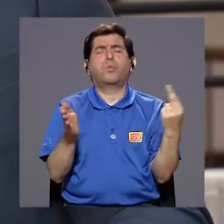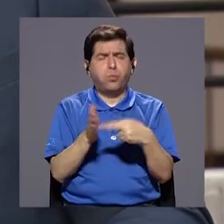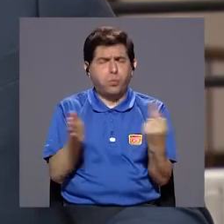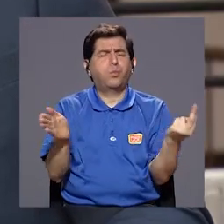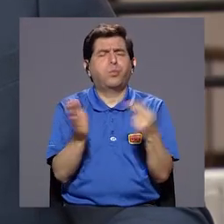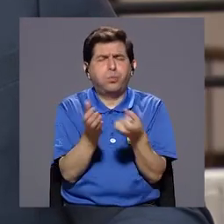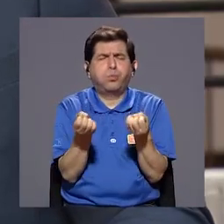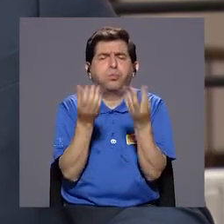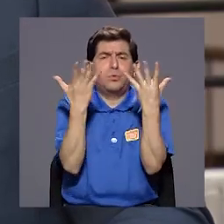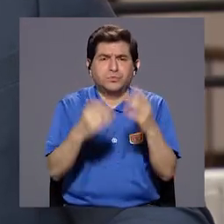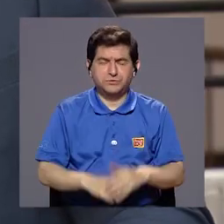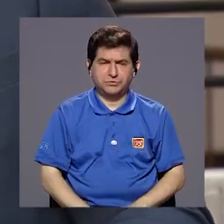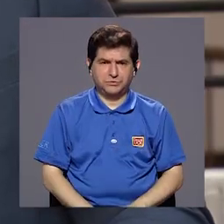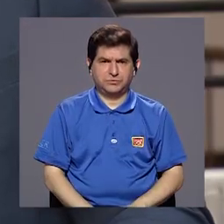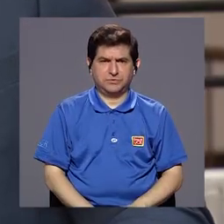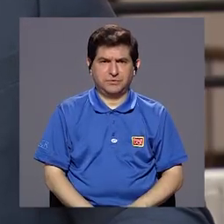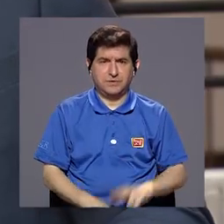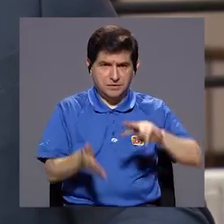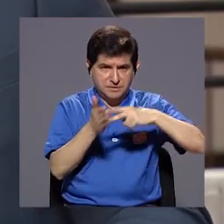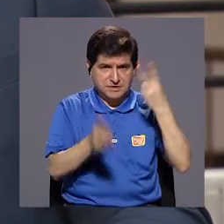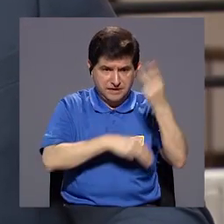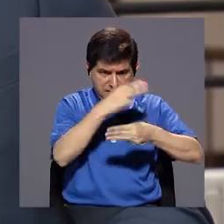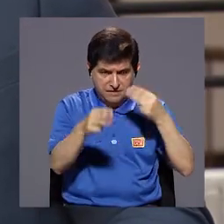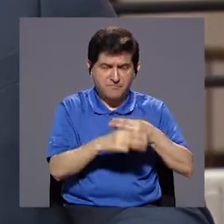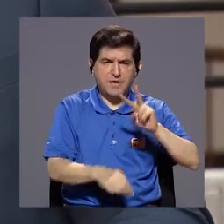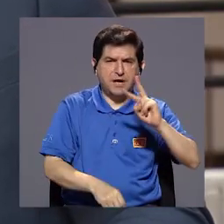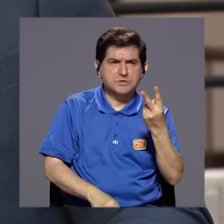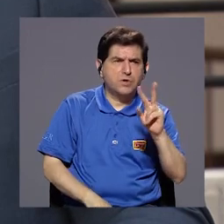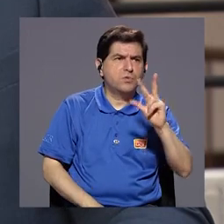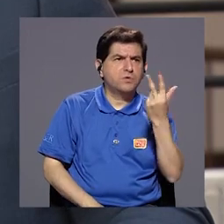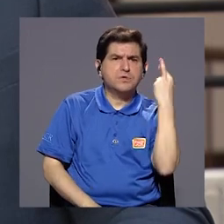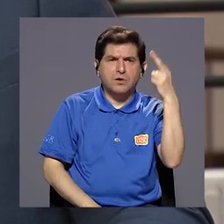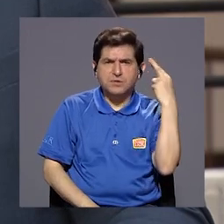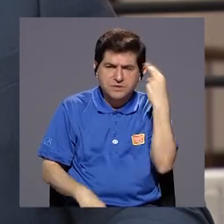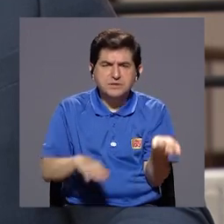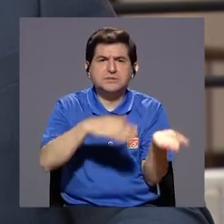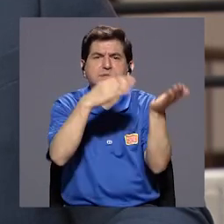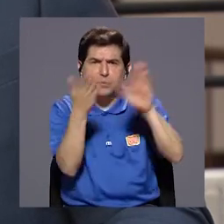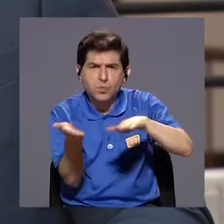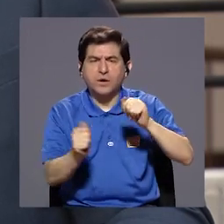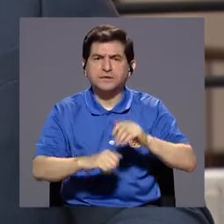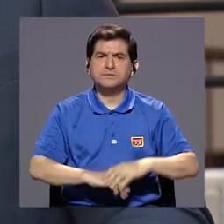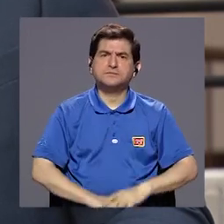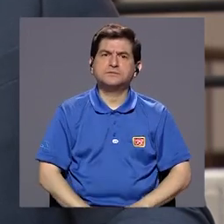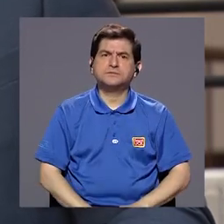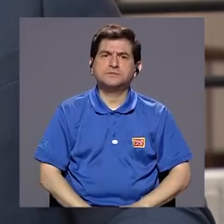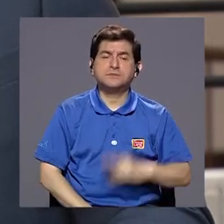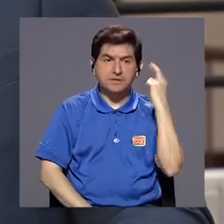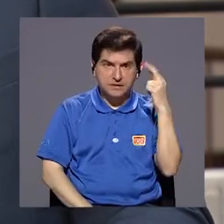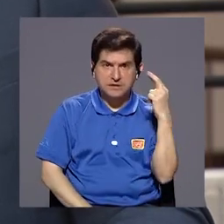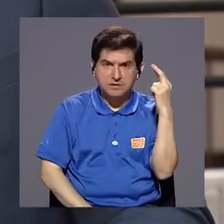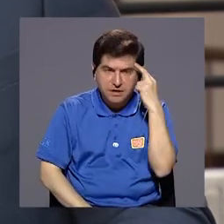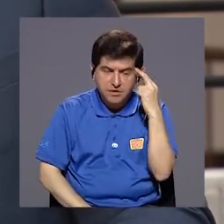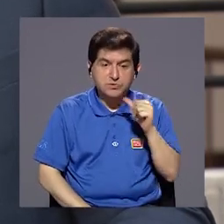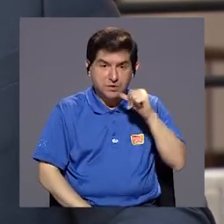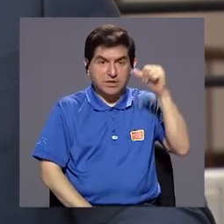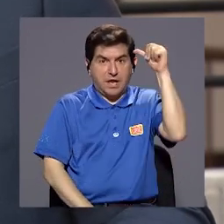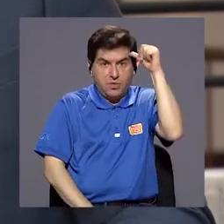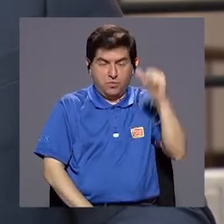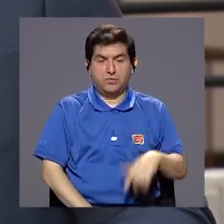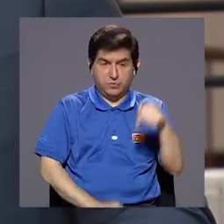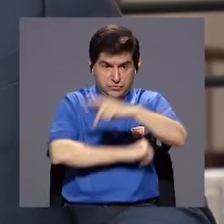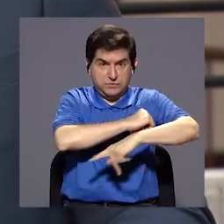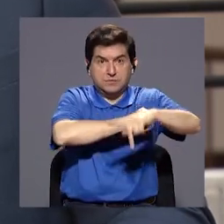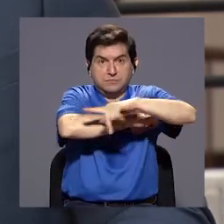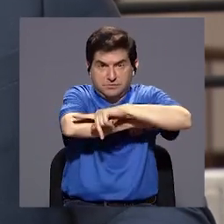altamente frecuente, corresponde a nivel mundial de la segunda o tercera causa de muerte, de las causas en adultos.